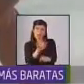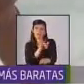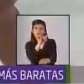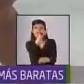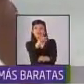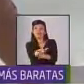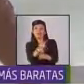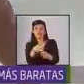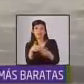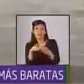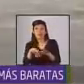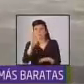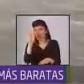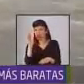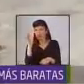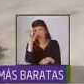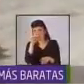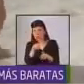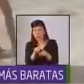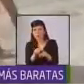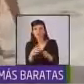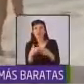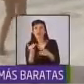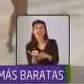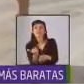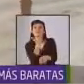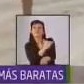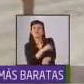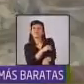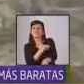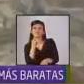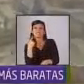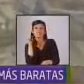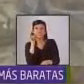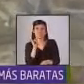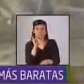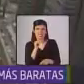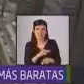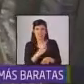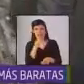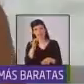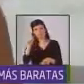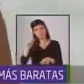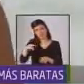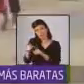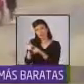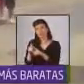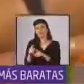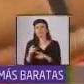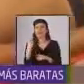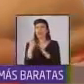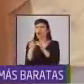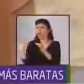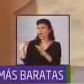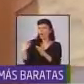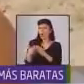turismo, según cifras de LAN, es Iquique, una ciudad que ha duplicado sus visitas en los últimos